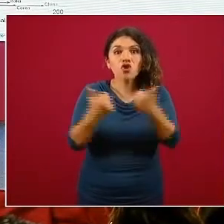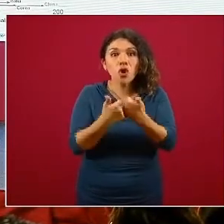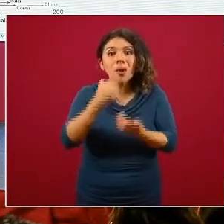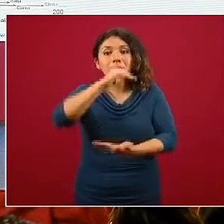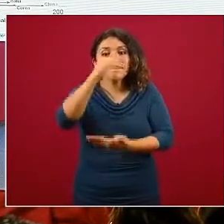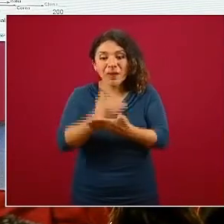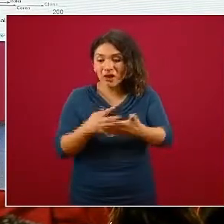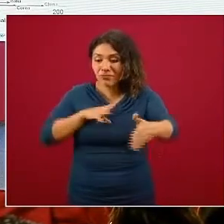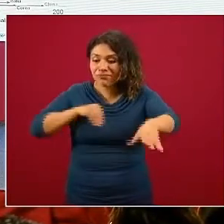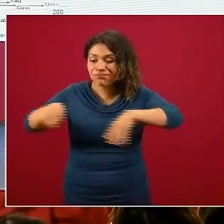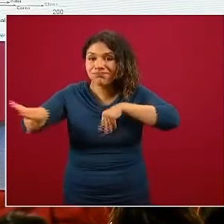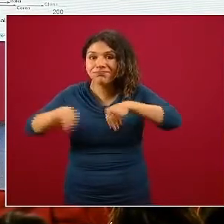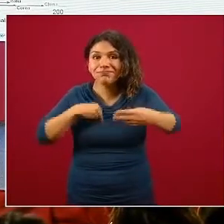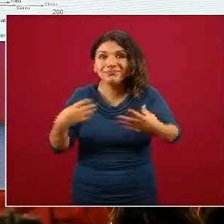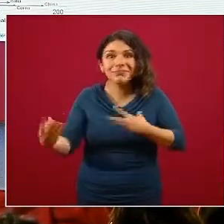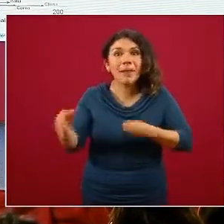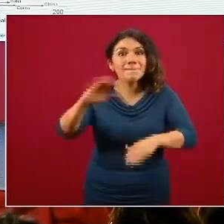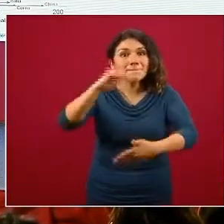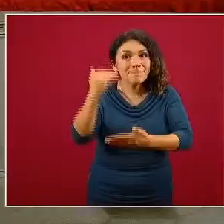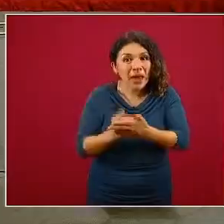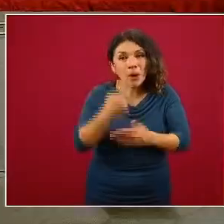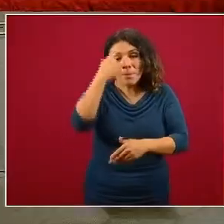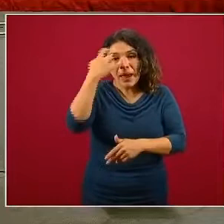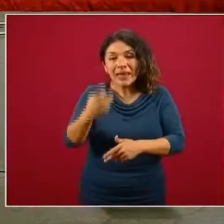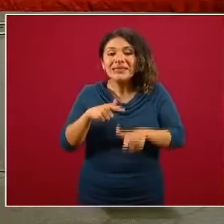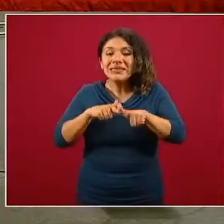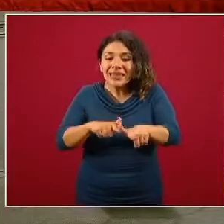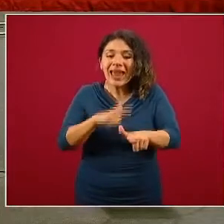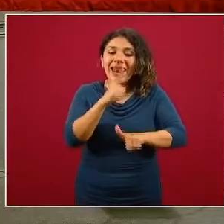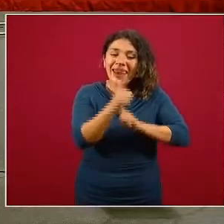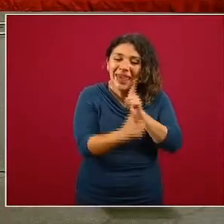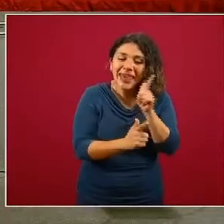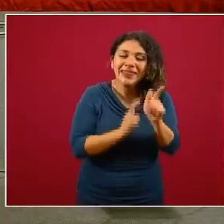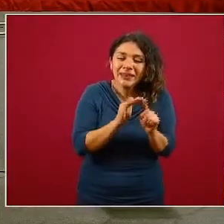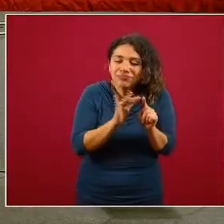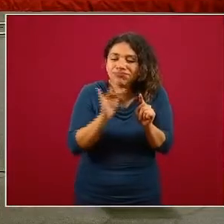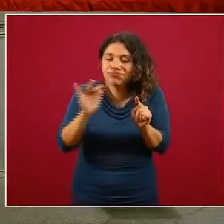los contagios y lograr que la epidemia siga siendo lenta,